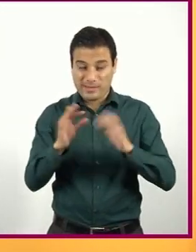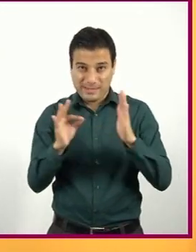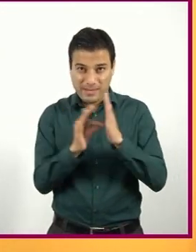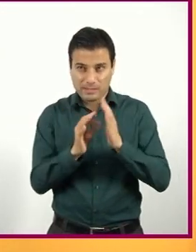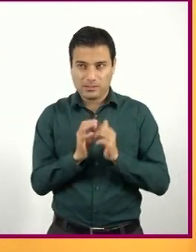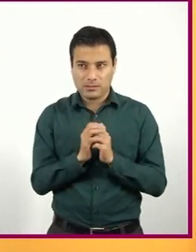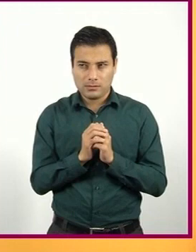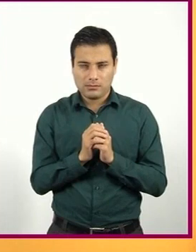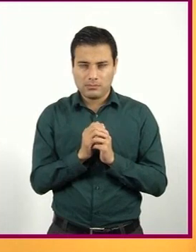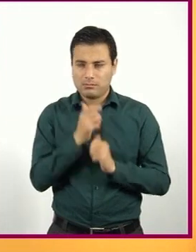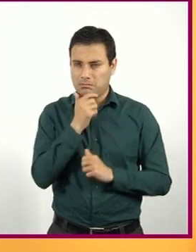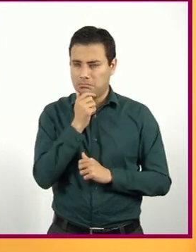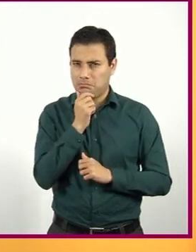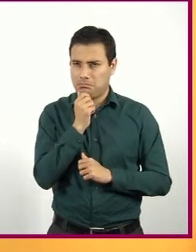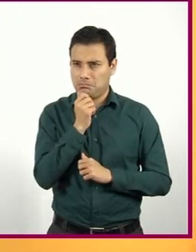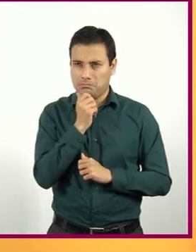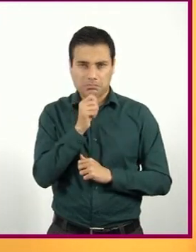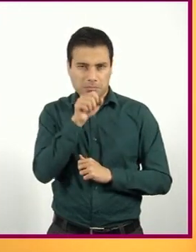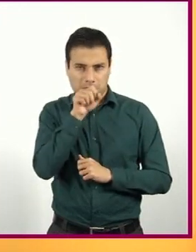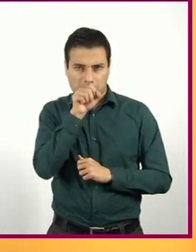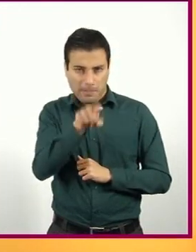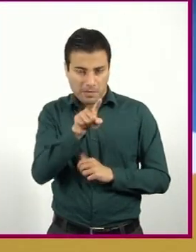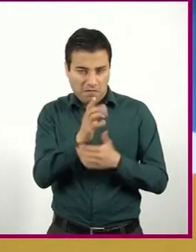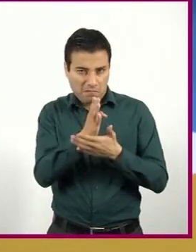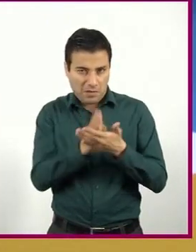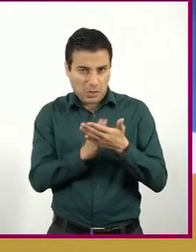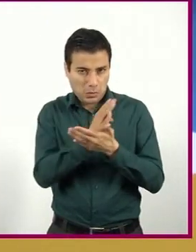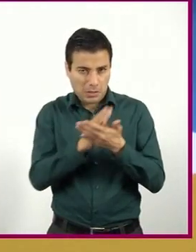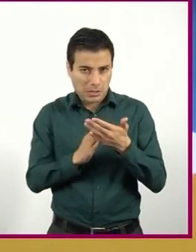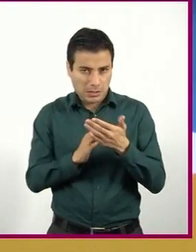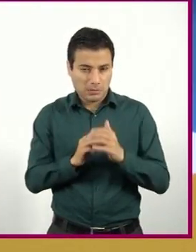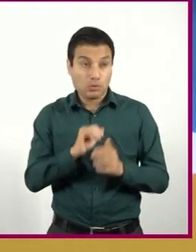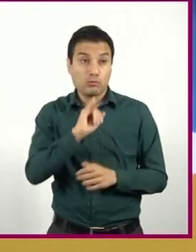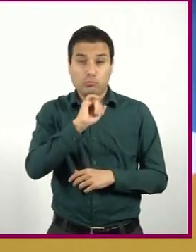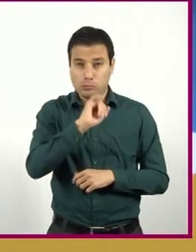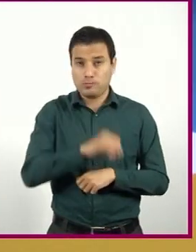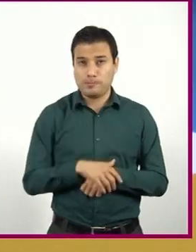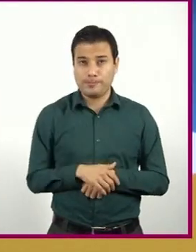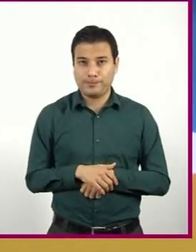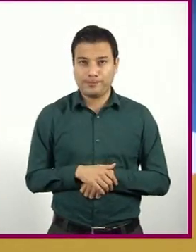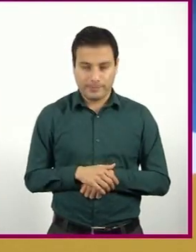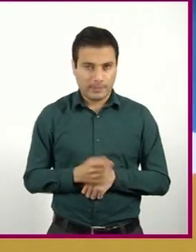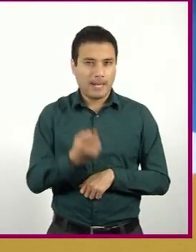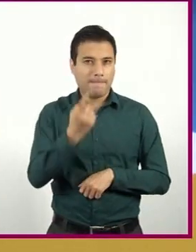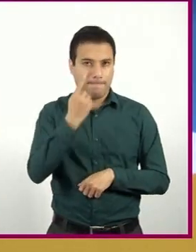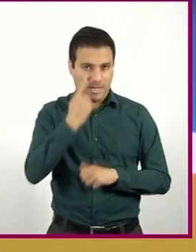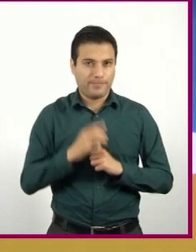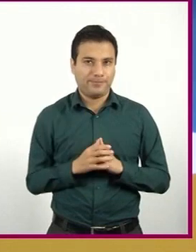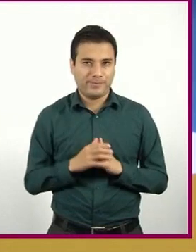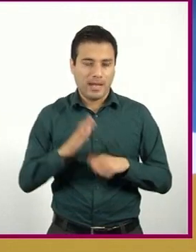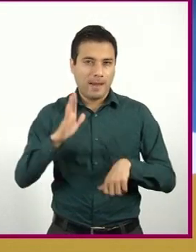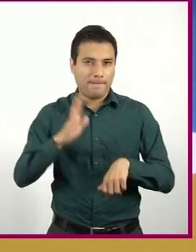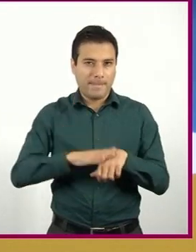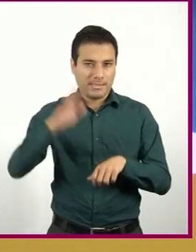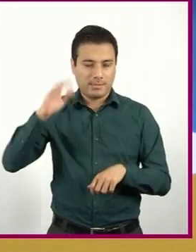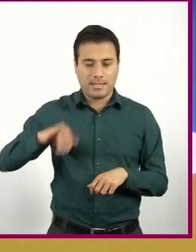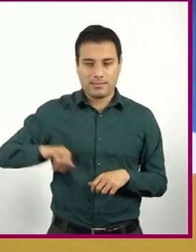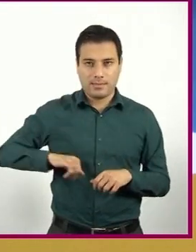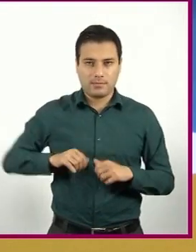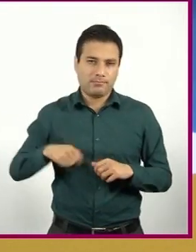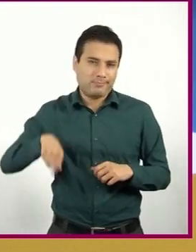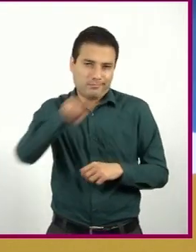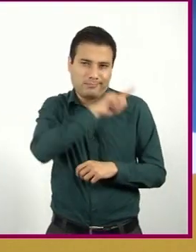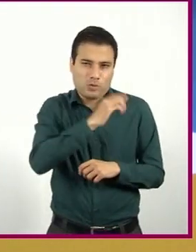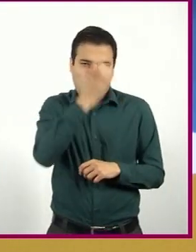pueden observar también con las fracciones? Exacto, pero hagamos esto más interesante. Sabemos que